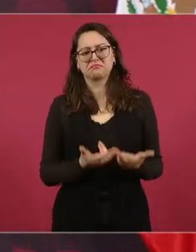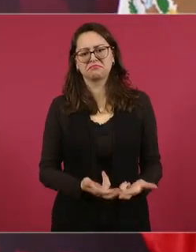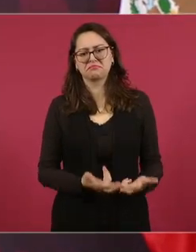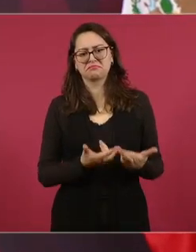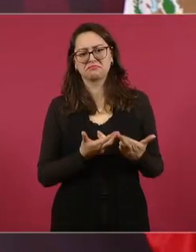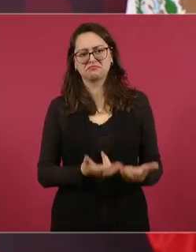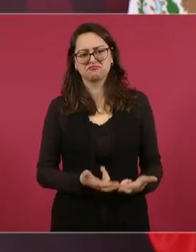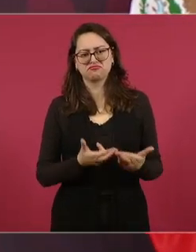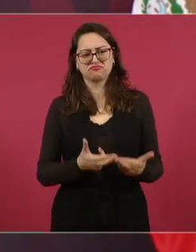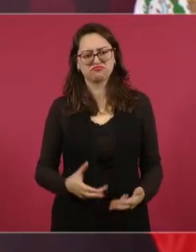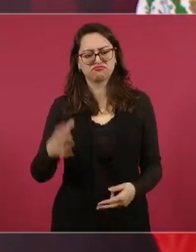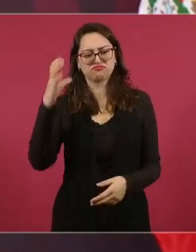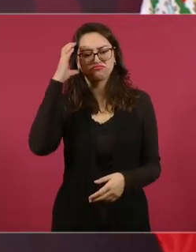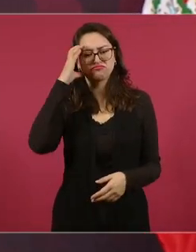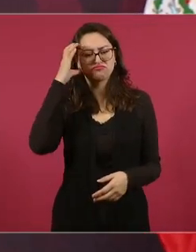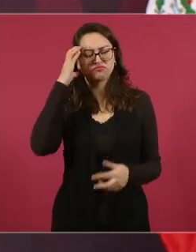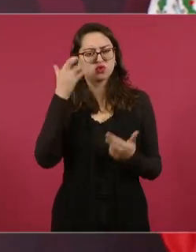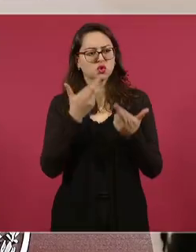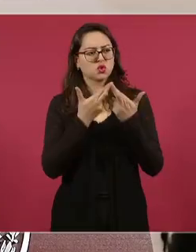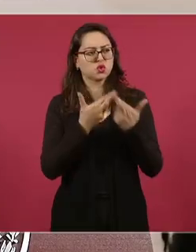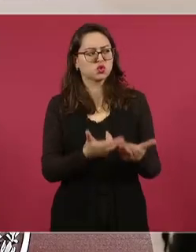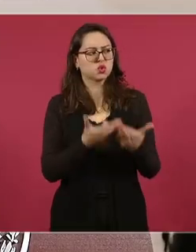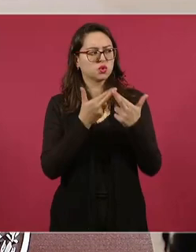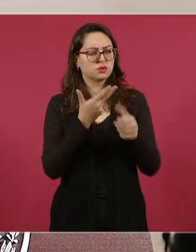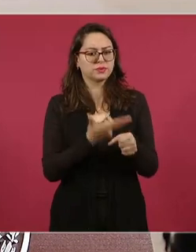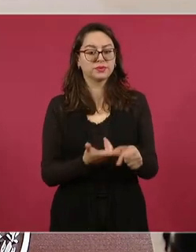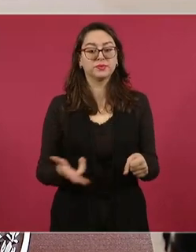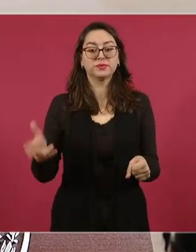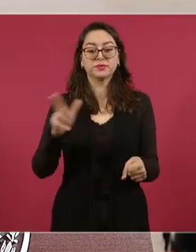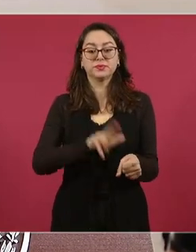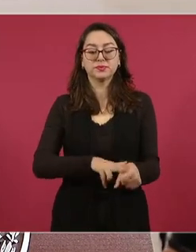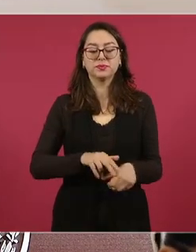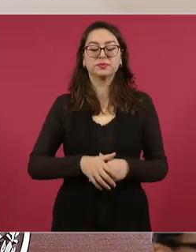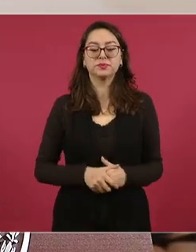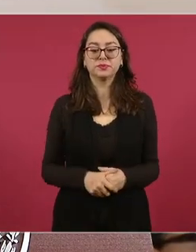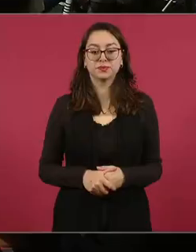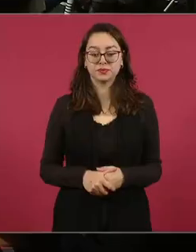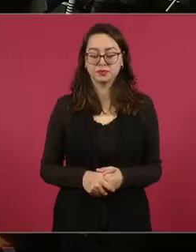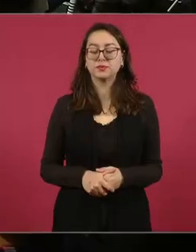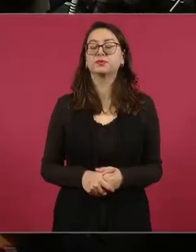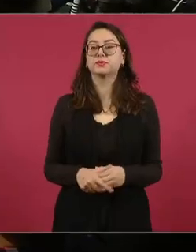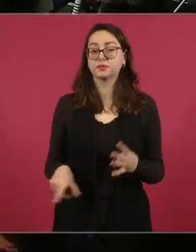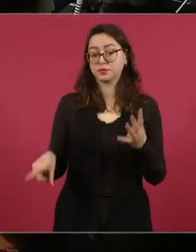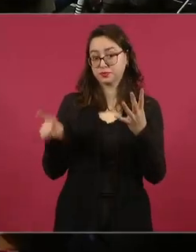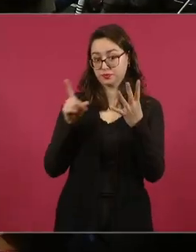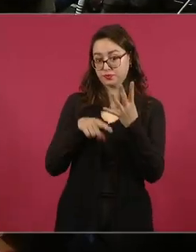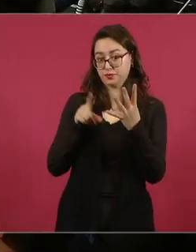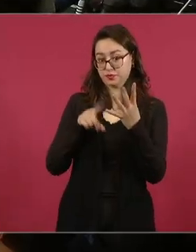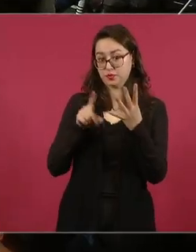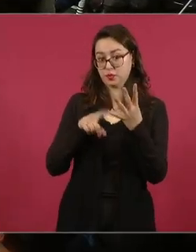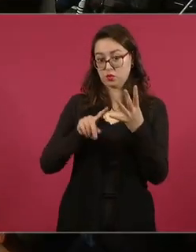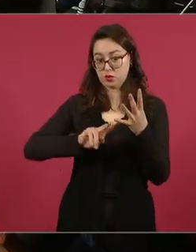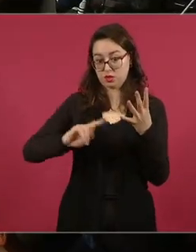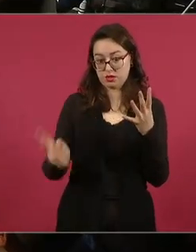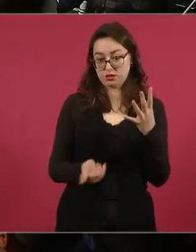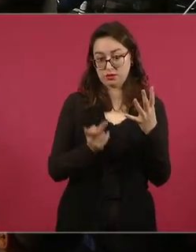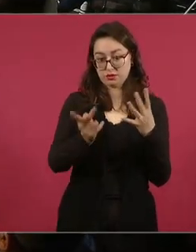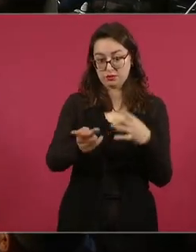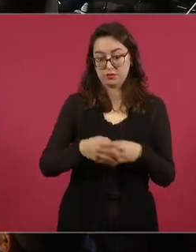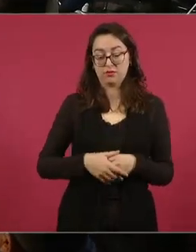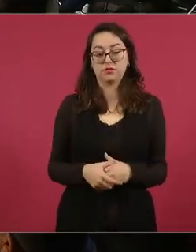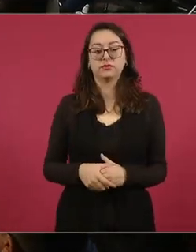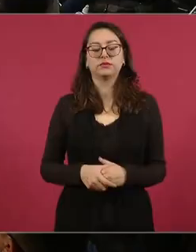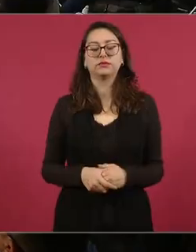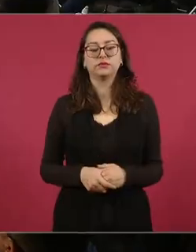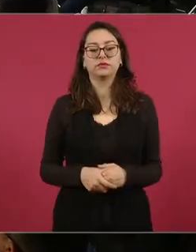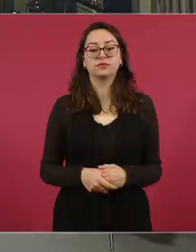hospitales para la atención a enfermos. Y por último, hasta ayer, señor presidente, van cinco